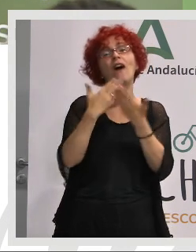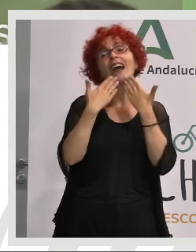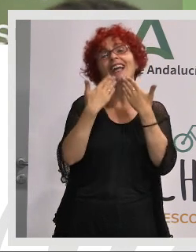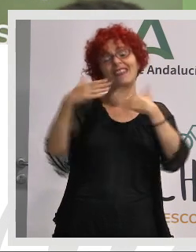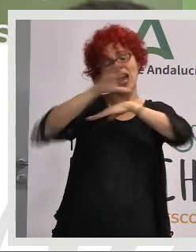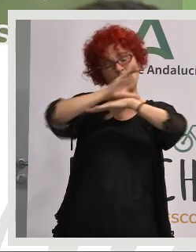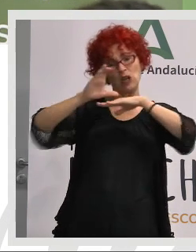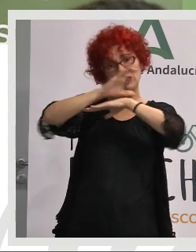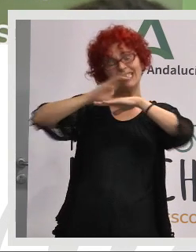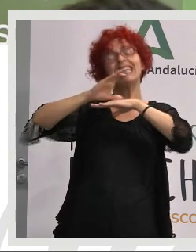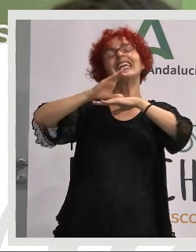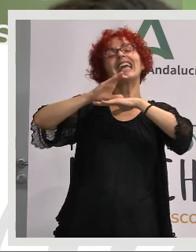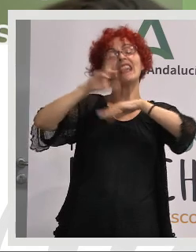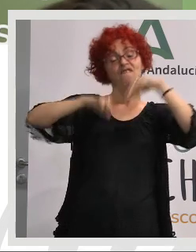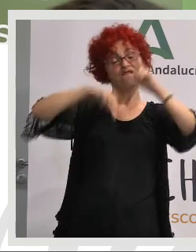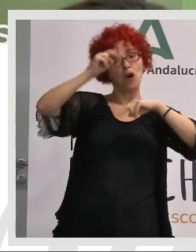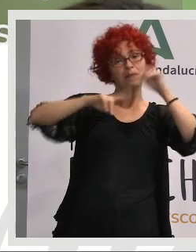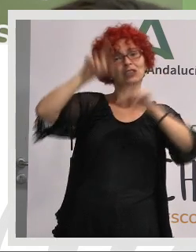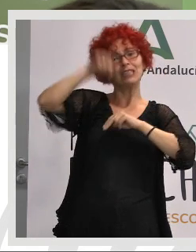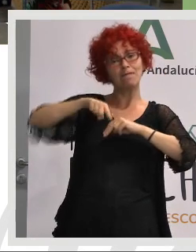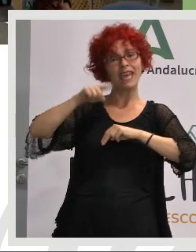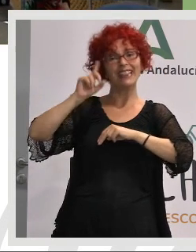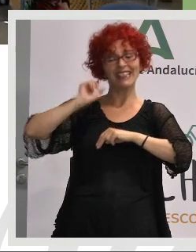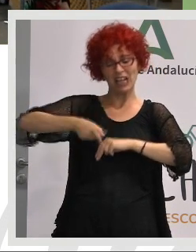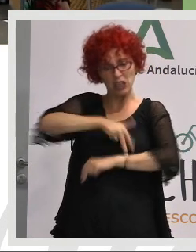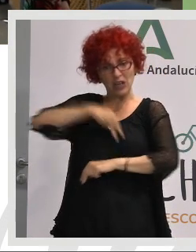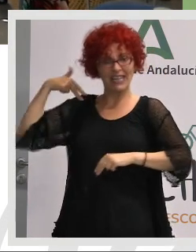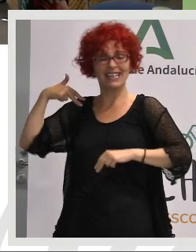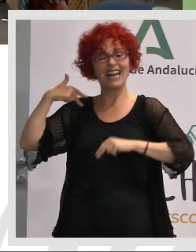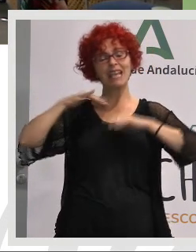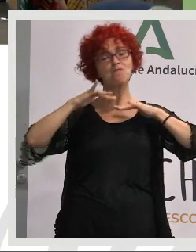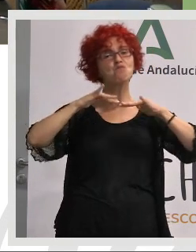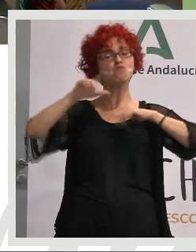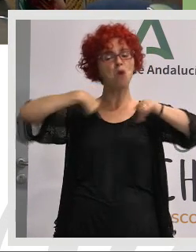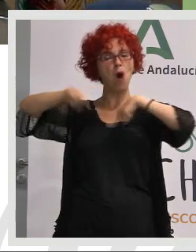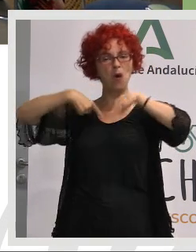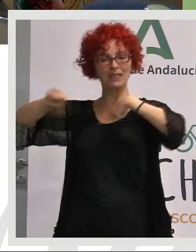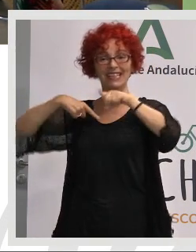a la Dirección General de Movilidad, por su asistencia, por la organización. Y